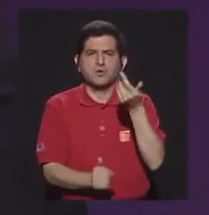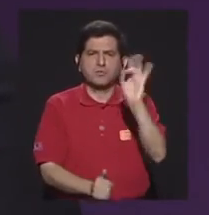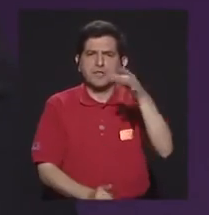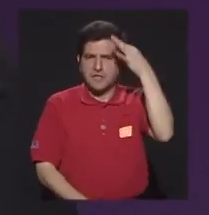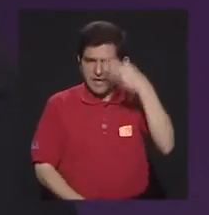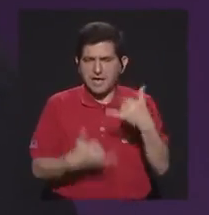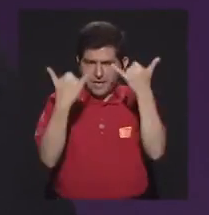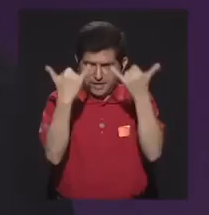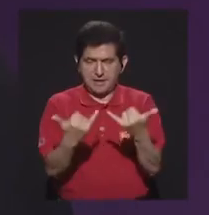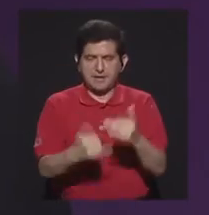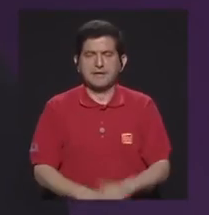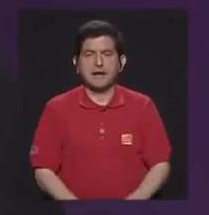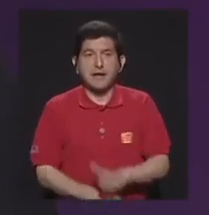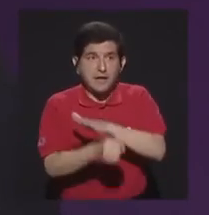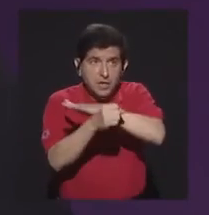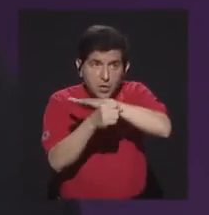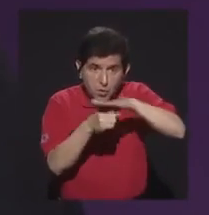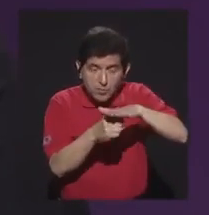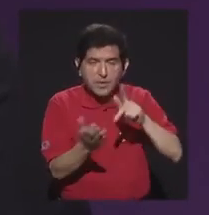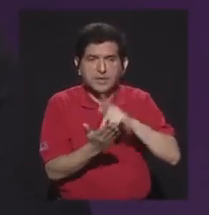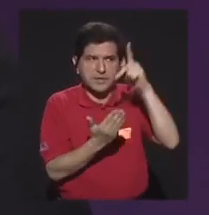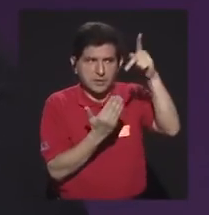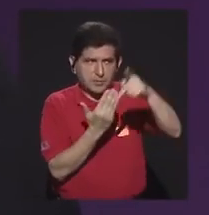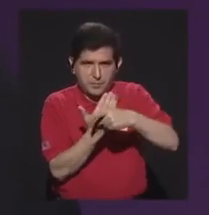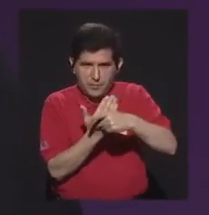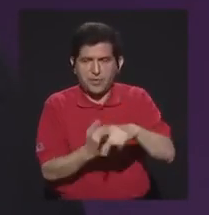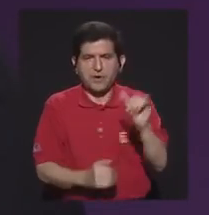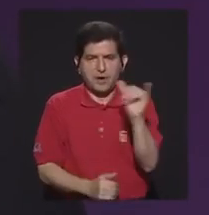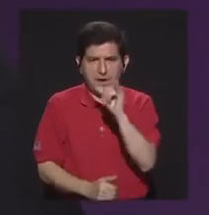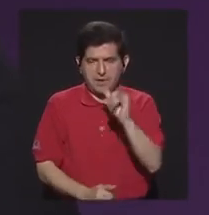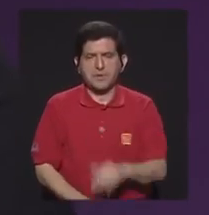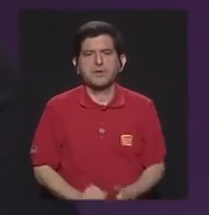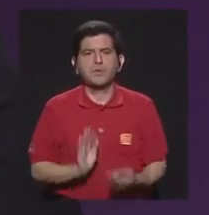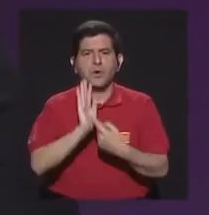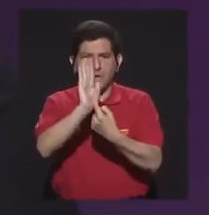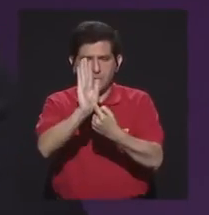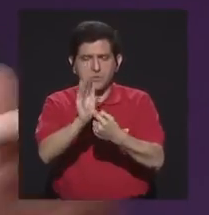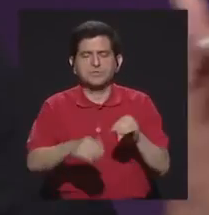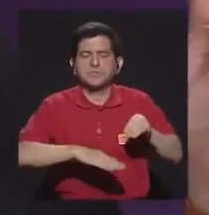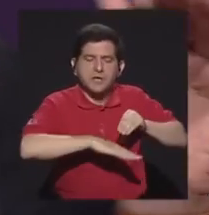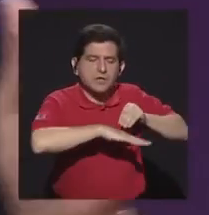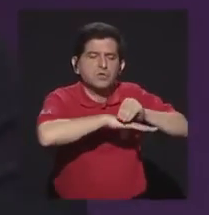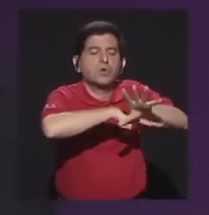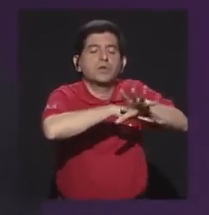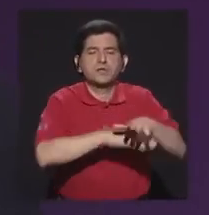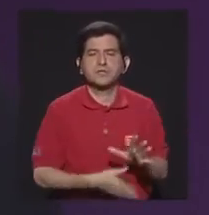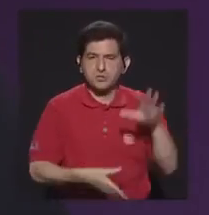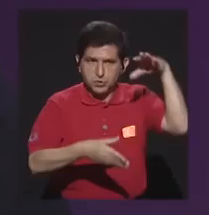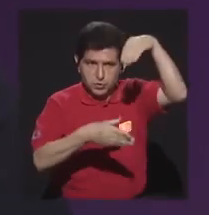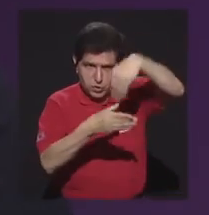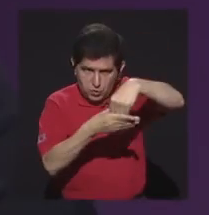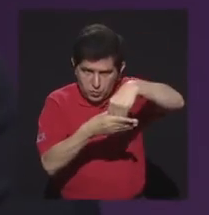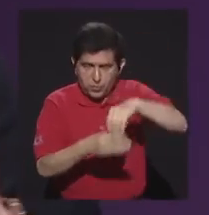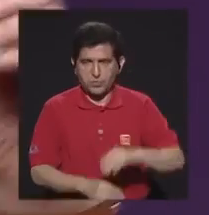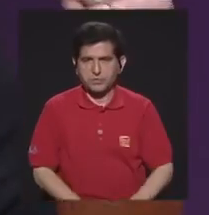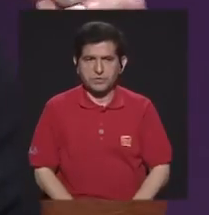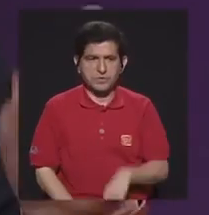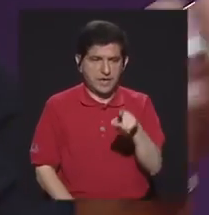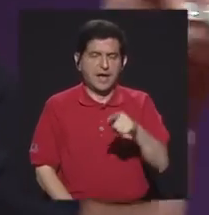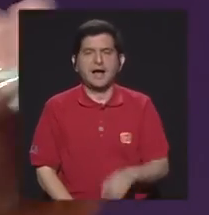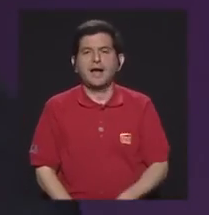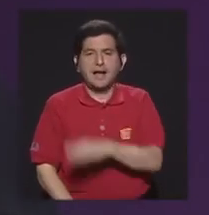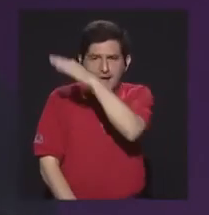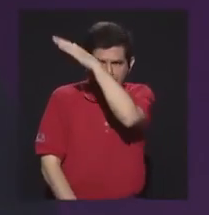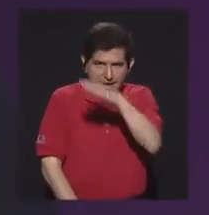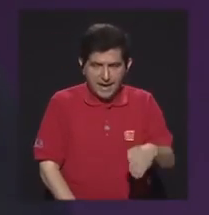se va a completar con el programa que también se están presentando de orientación, donde incluye un eje